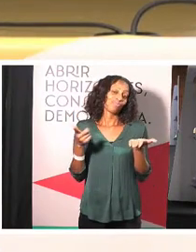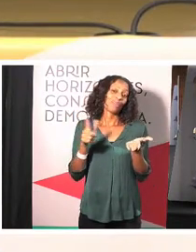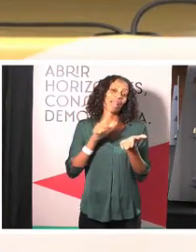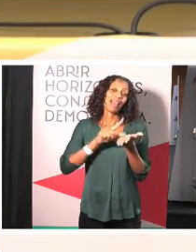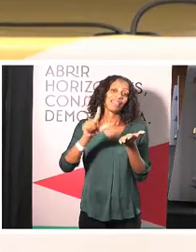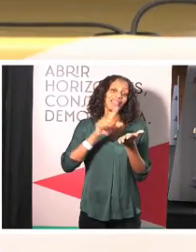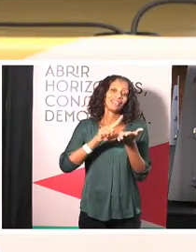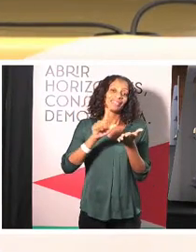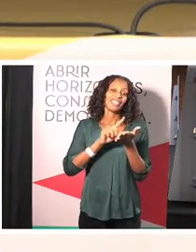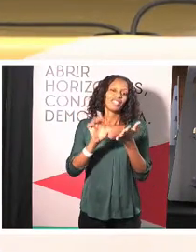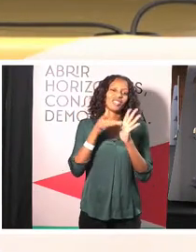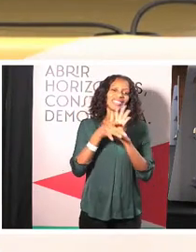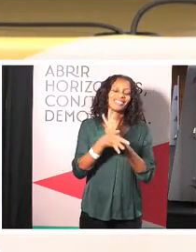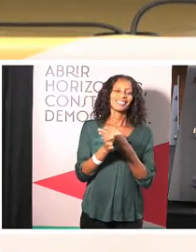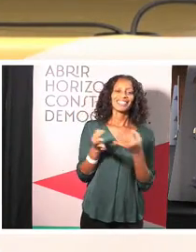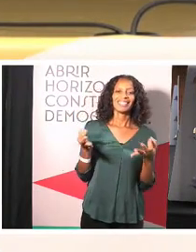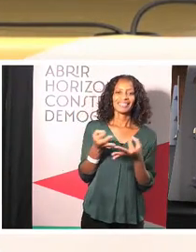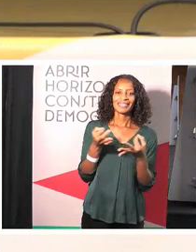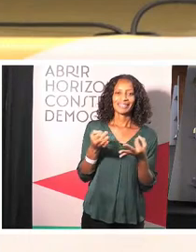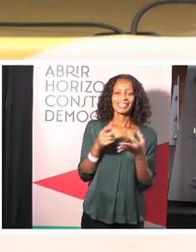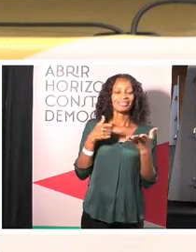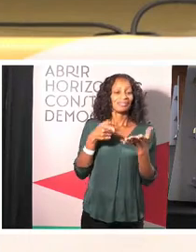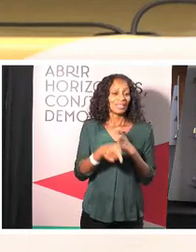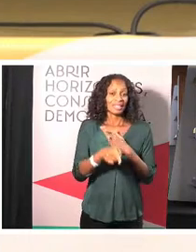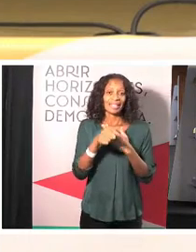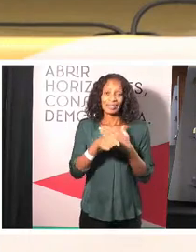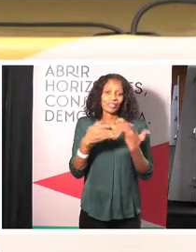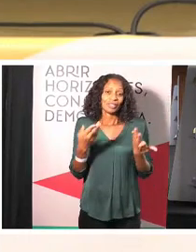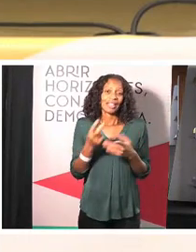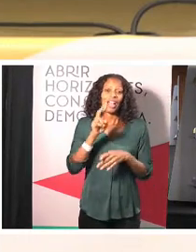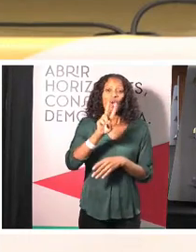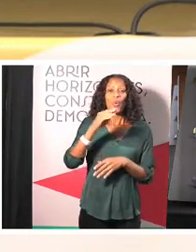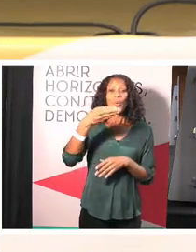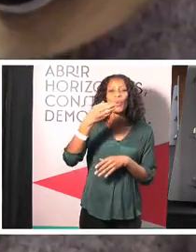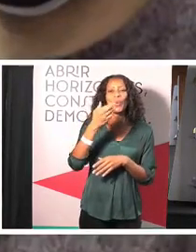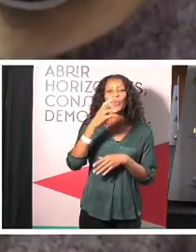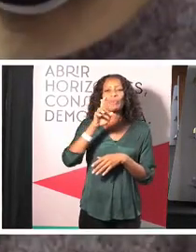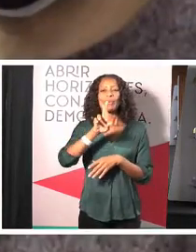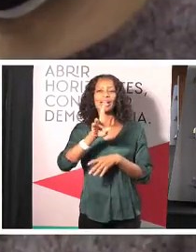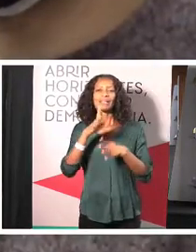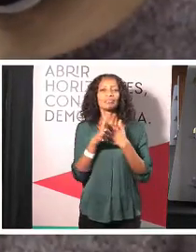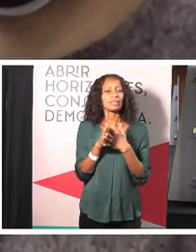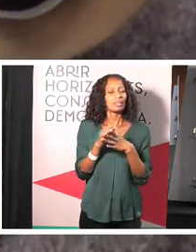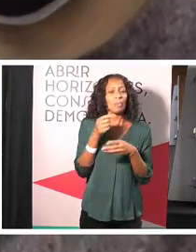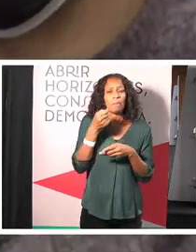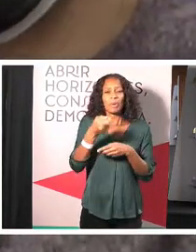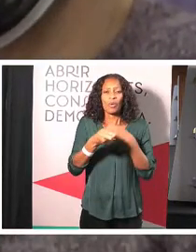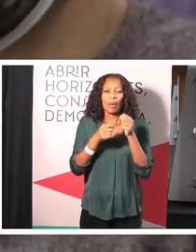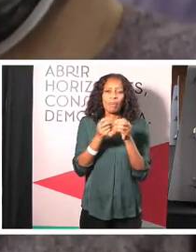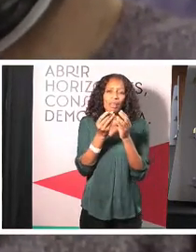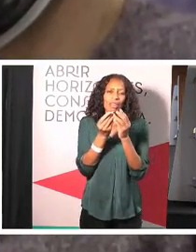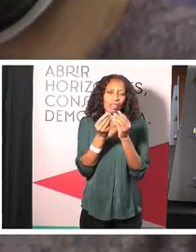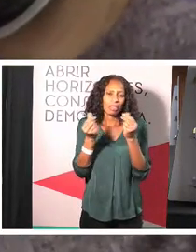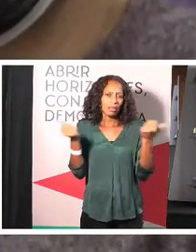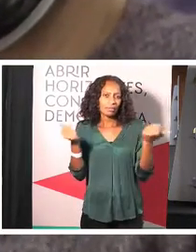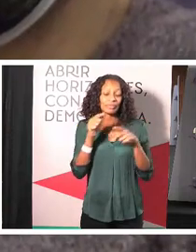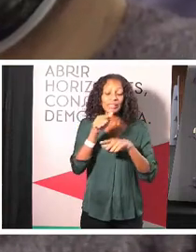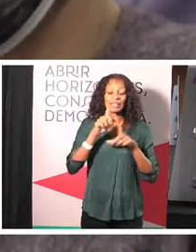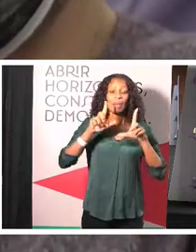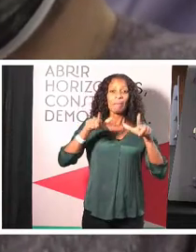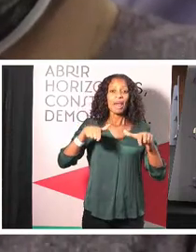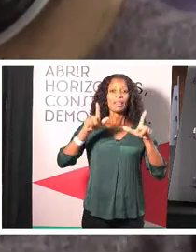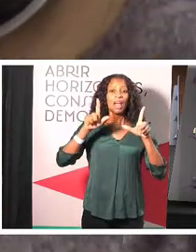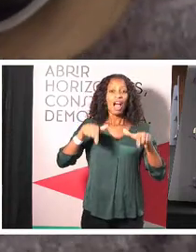la excepción, ¿no? O sea, que lo normal es que Uber vaya desapareciendo y que vaya desapareciendo estas plataformas